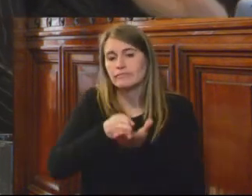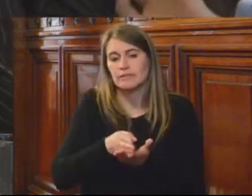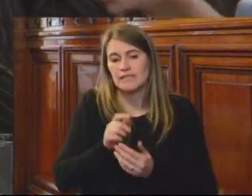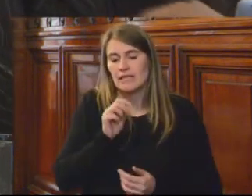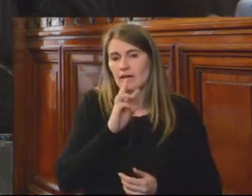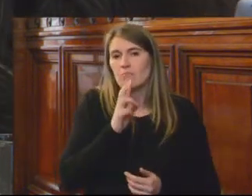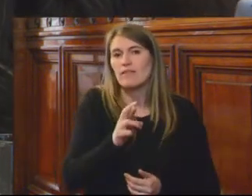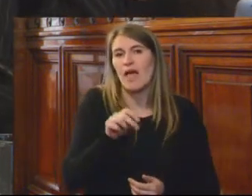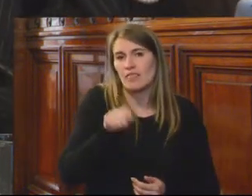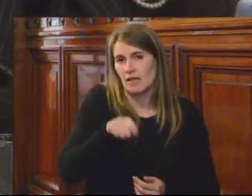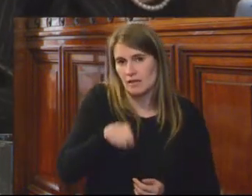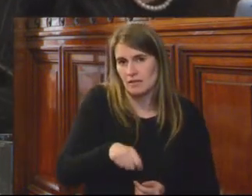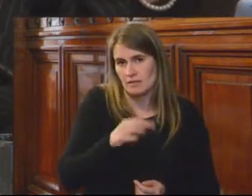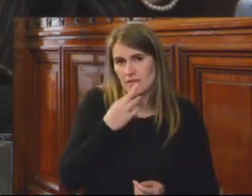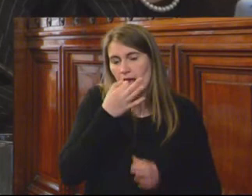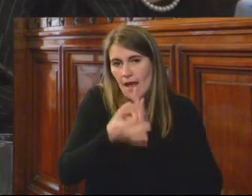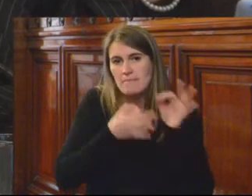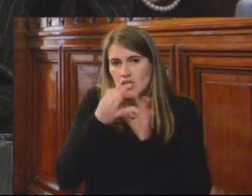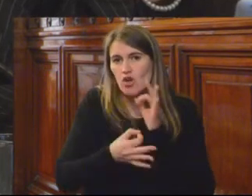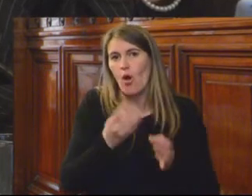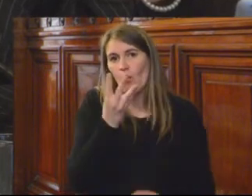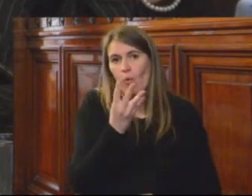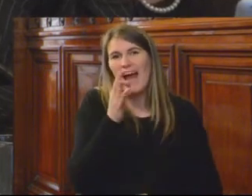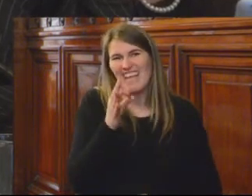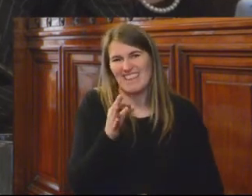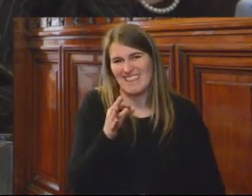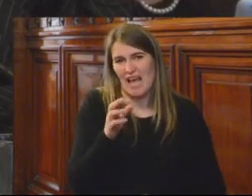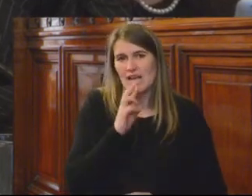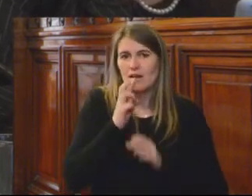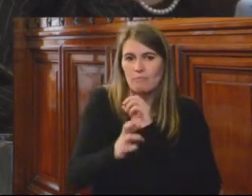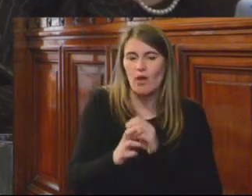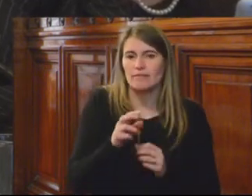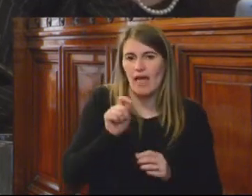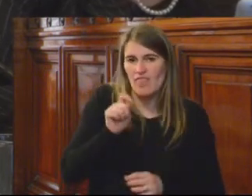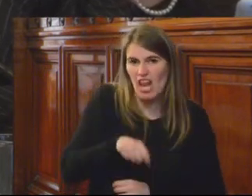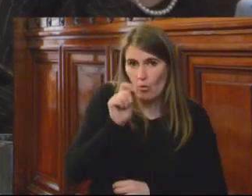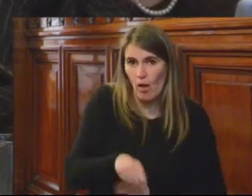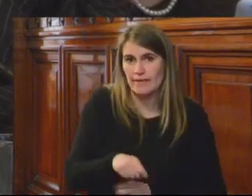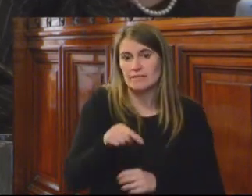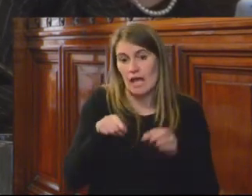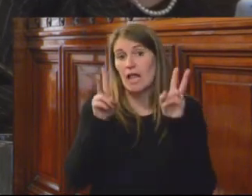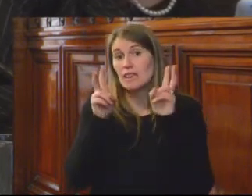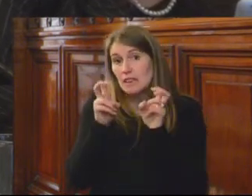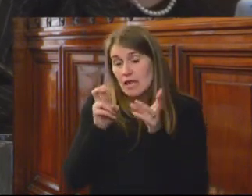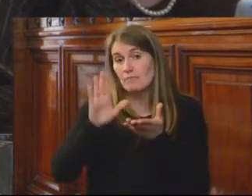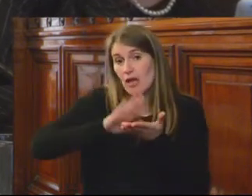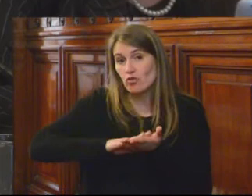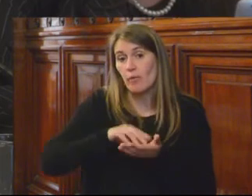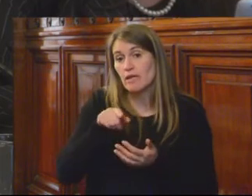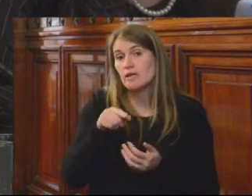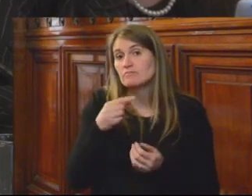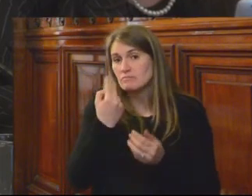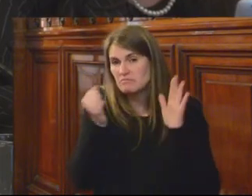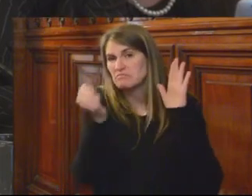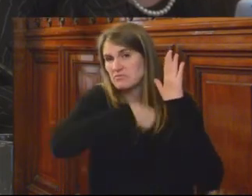colega explicó que hay más de 40 sentencias que inclusive tocan temas relativos a aspectos violatorios a